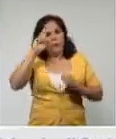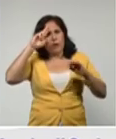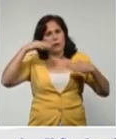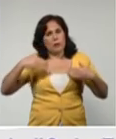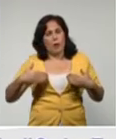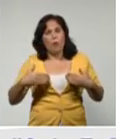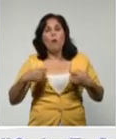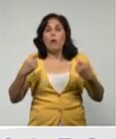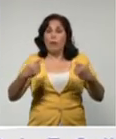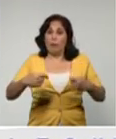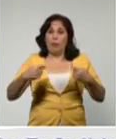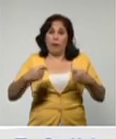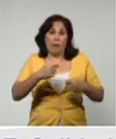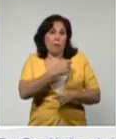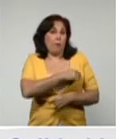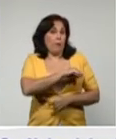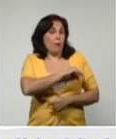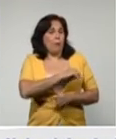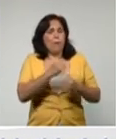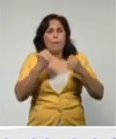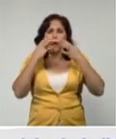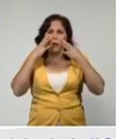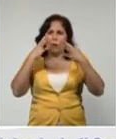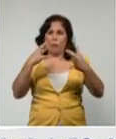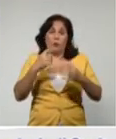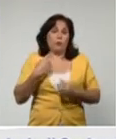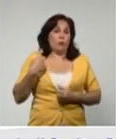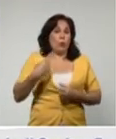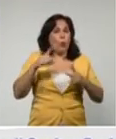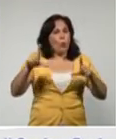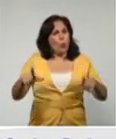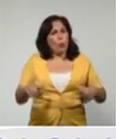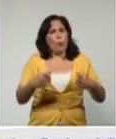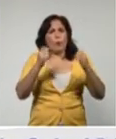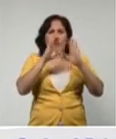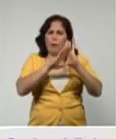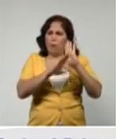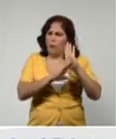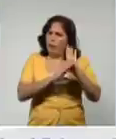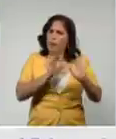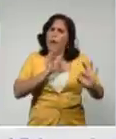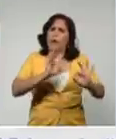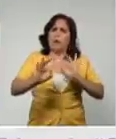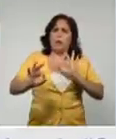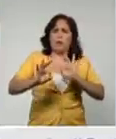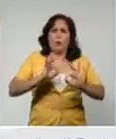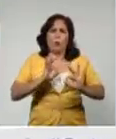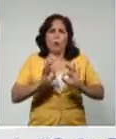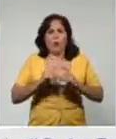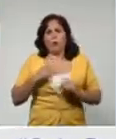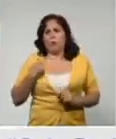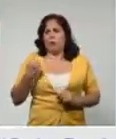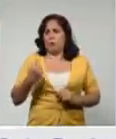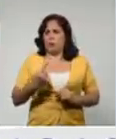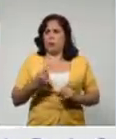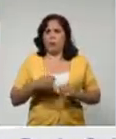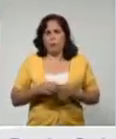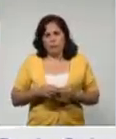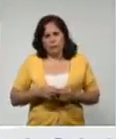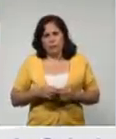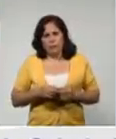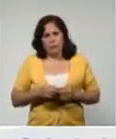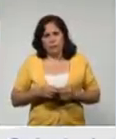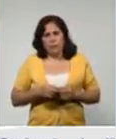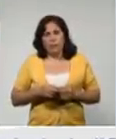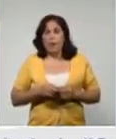de nuestro pueblo, lo más importante que tenemos que hacer es extremar todavía más las medidas para la protección